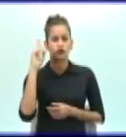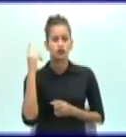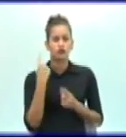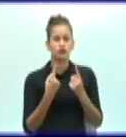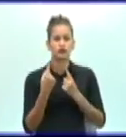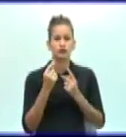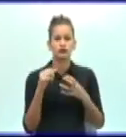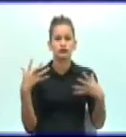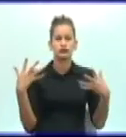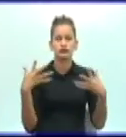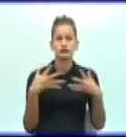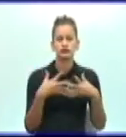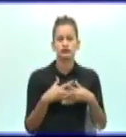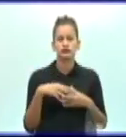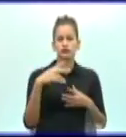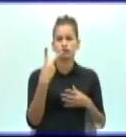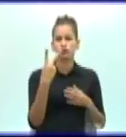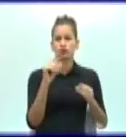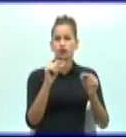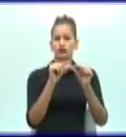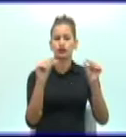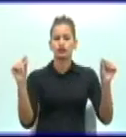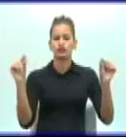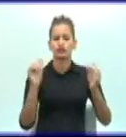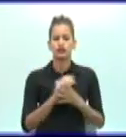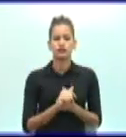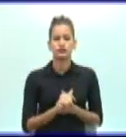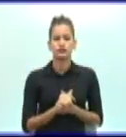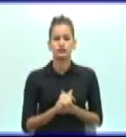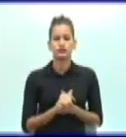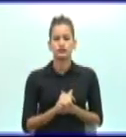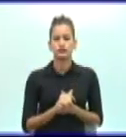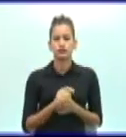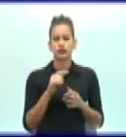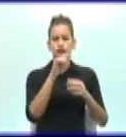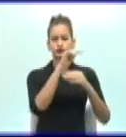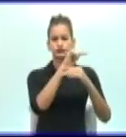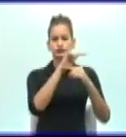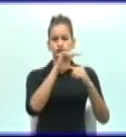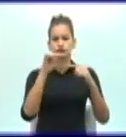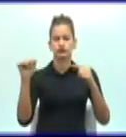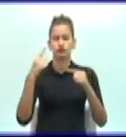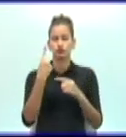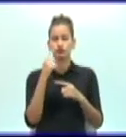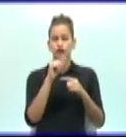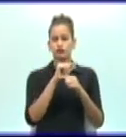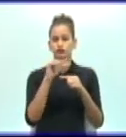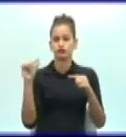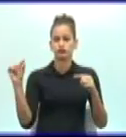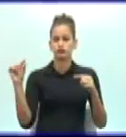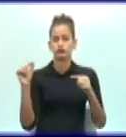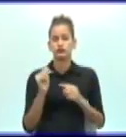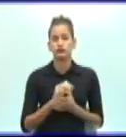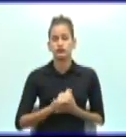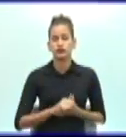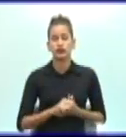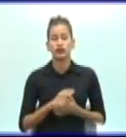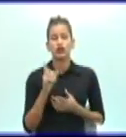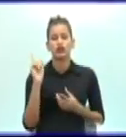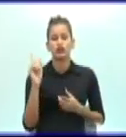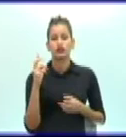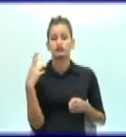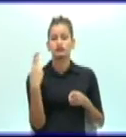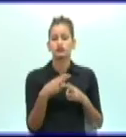se establecen entre dos rectas. Vamos a trazar entonces una recta que en este caso vamos a